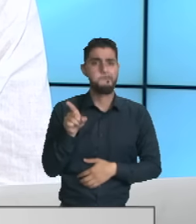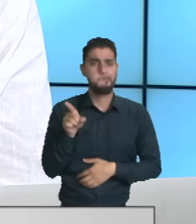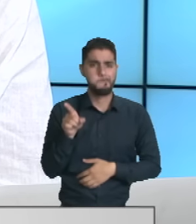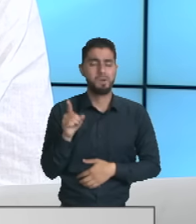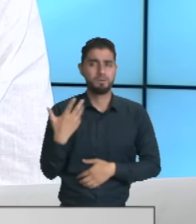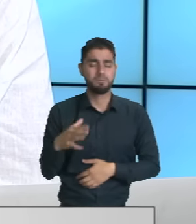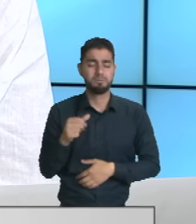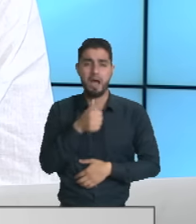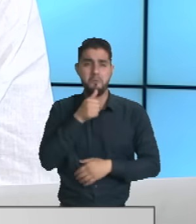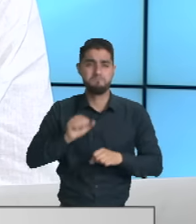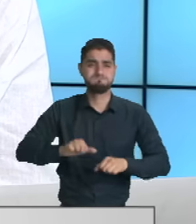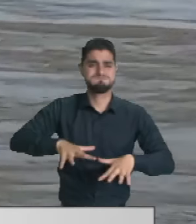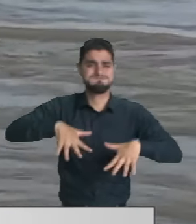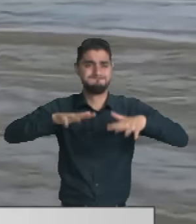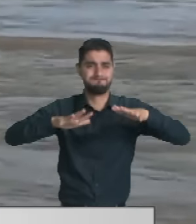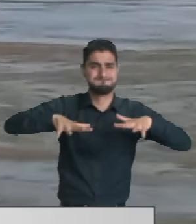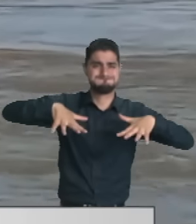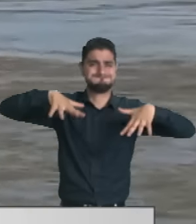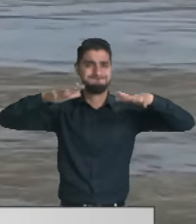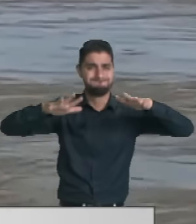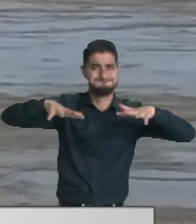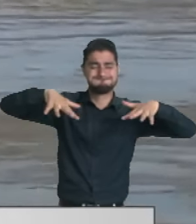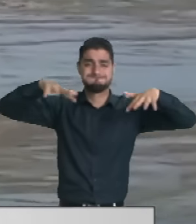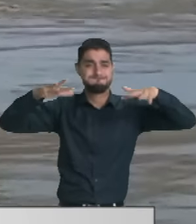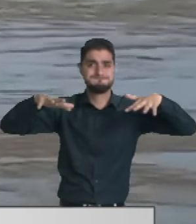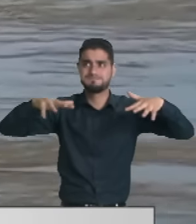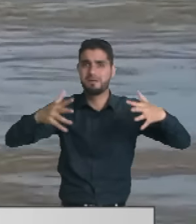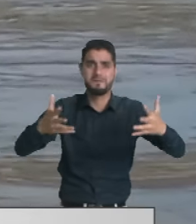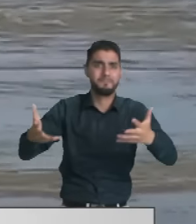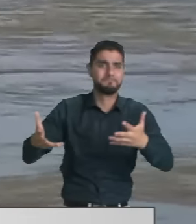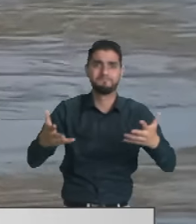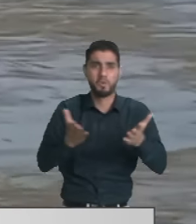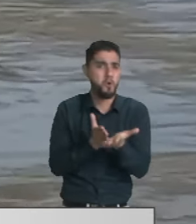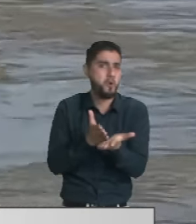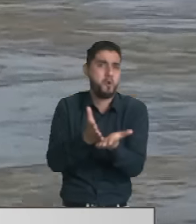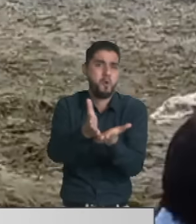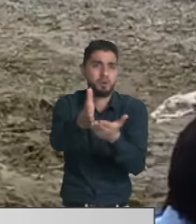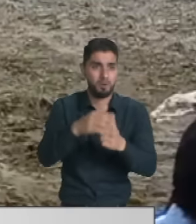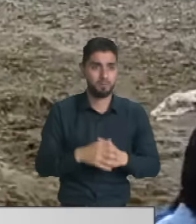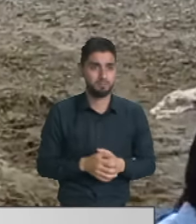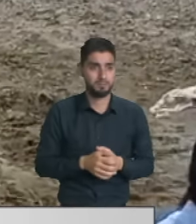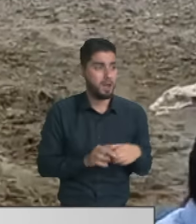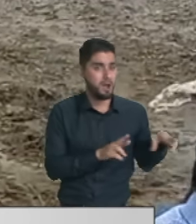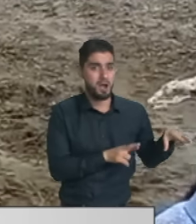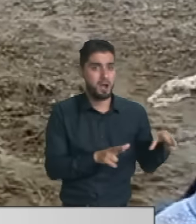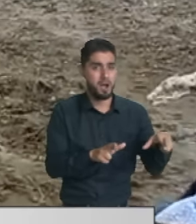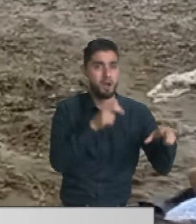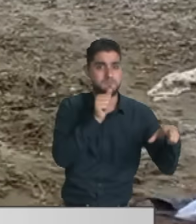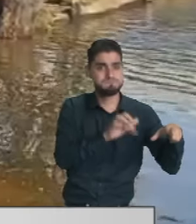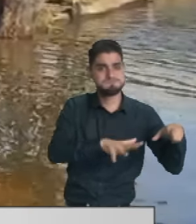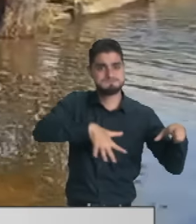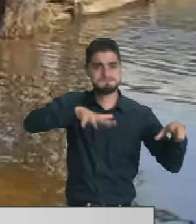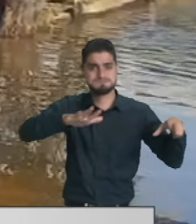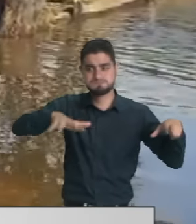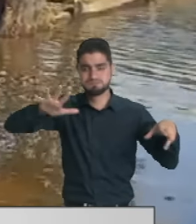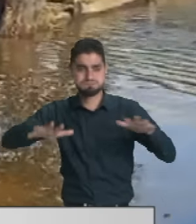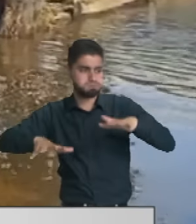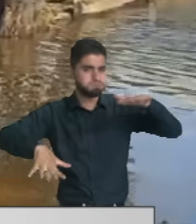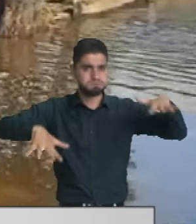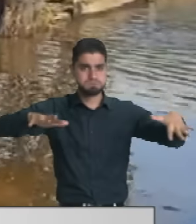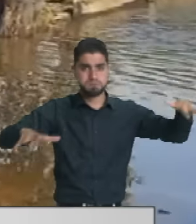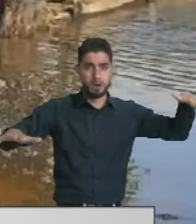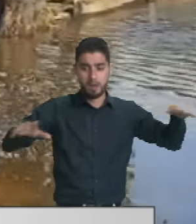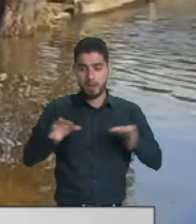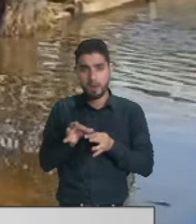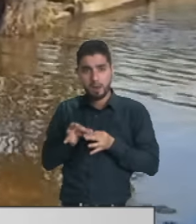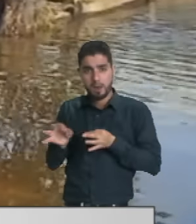no parecen tener fin. Mientras el chorro de Caregato sigue inundando cada día los municipios de la región de La Mojana, los habitantes del